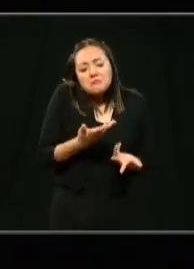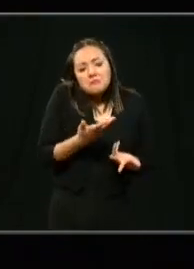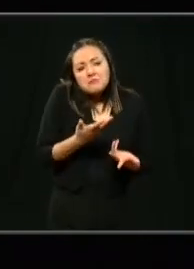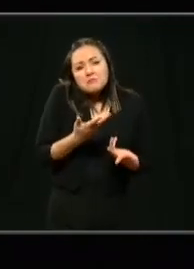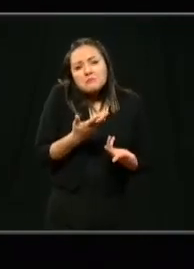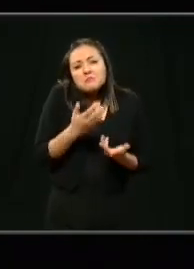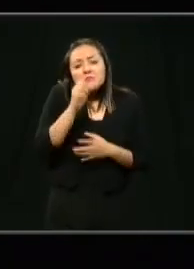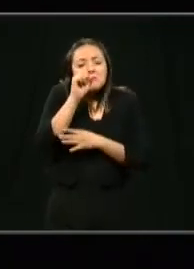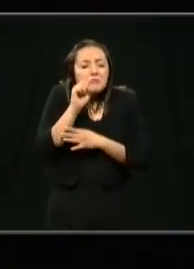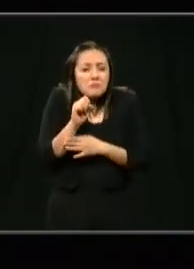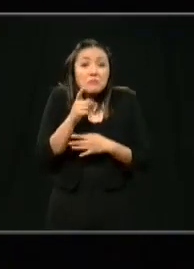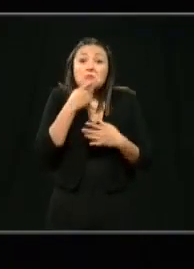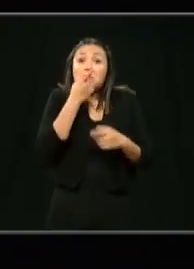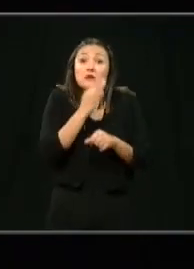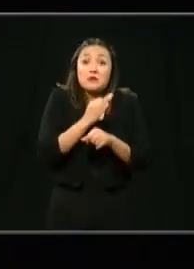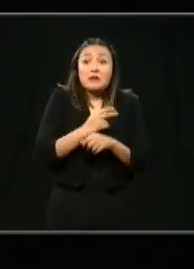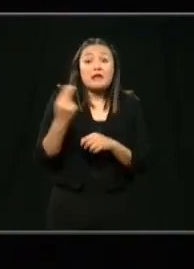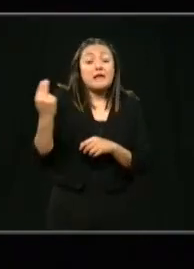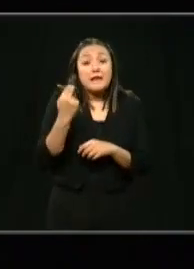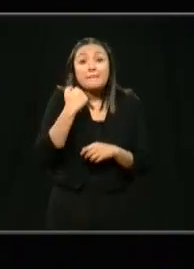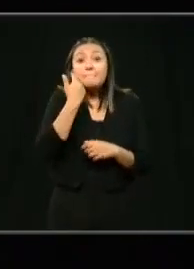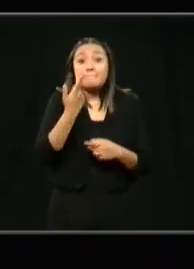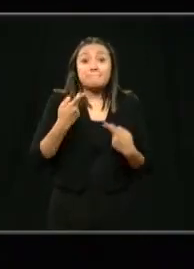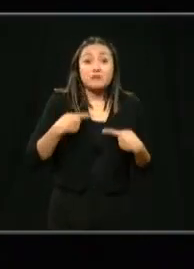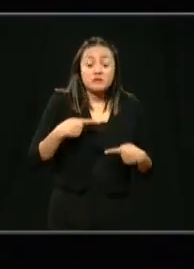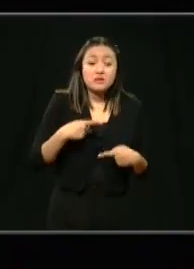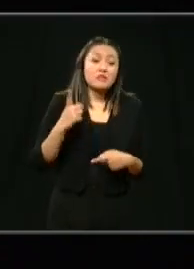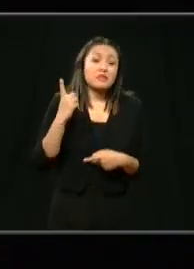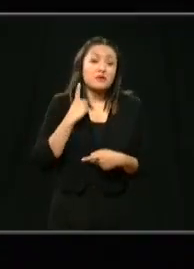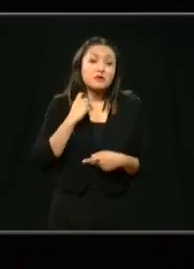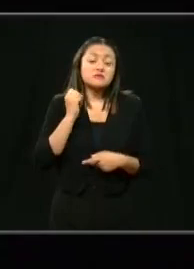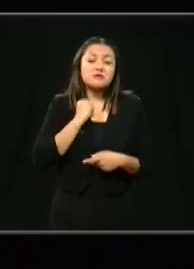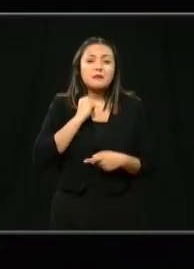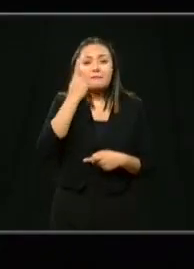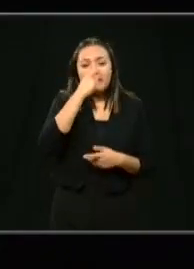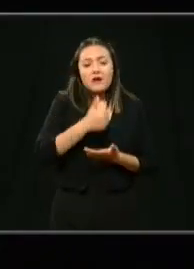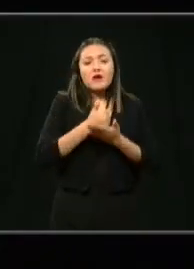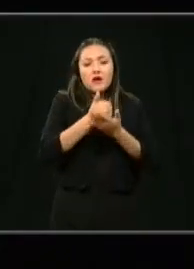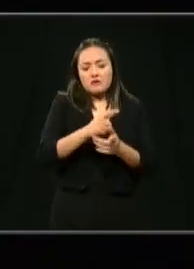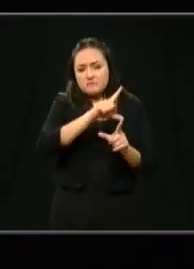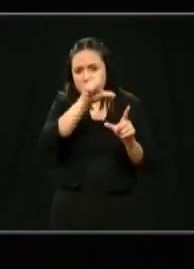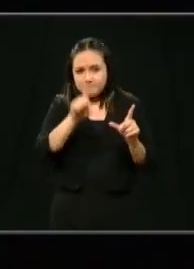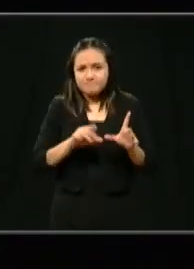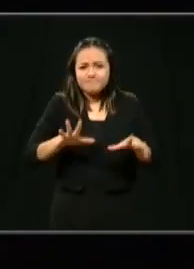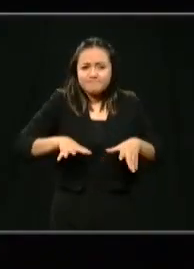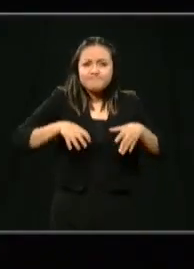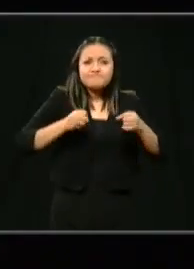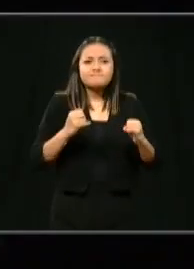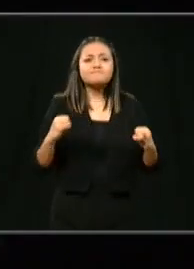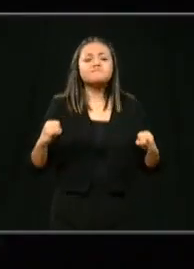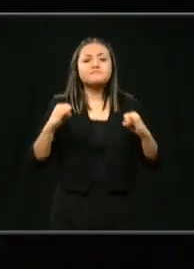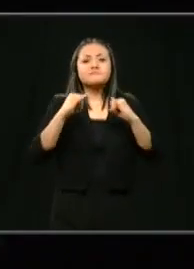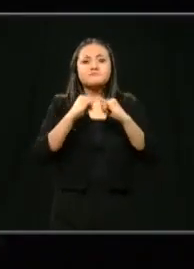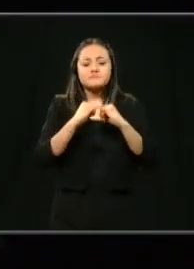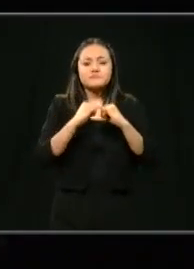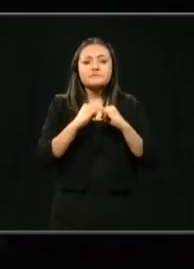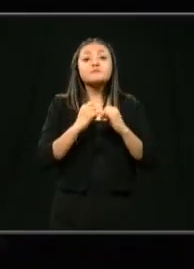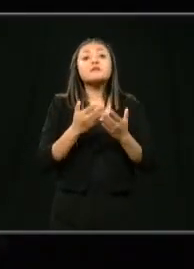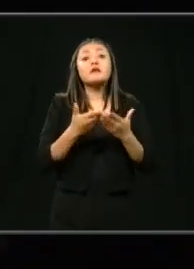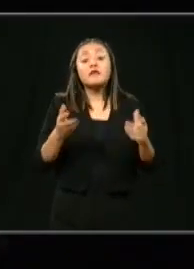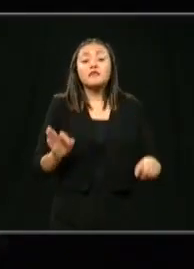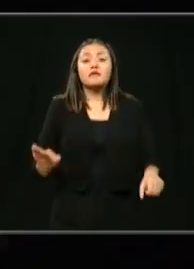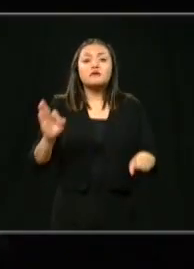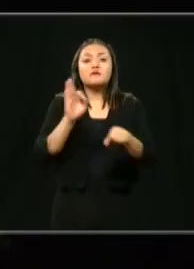merece senadores y diputados que sirvan a la república que fortalezcan las instituciones y que